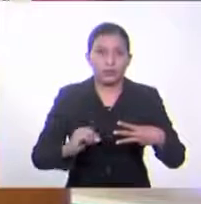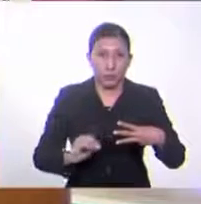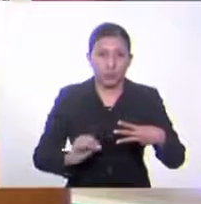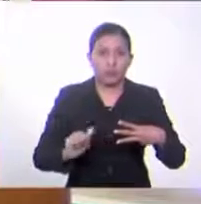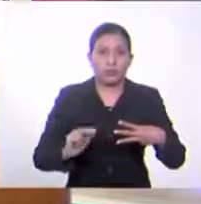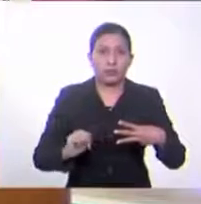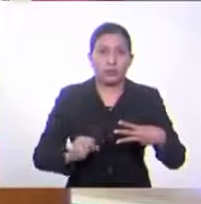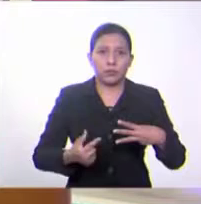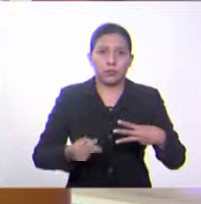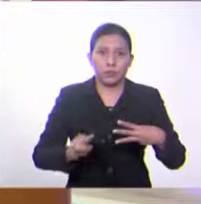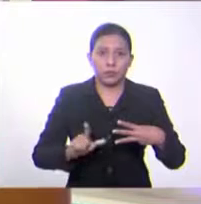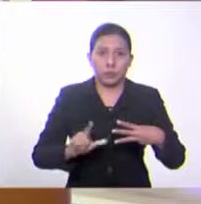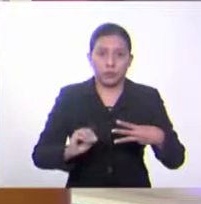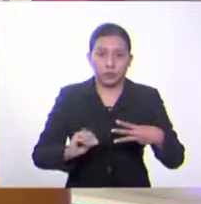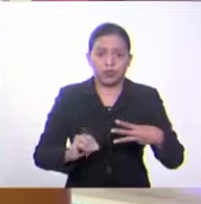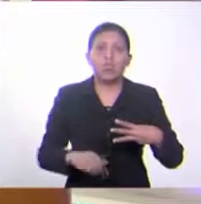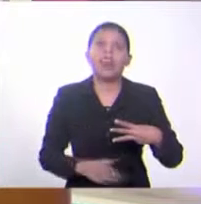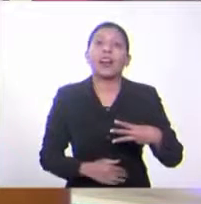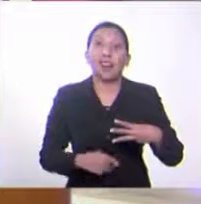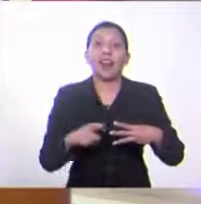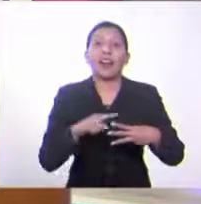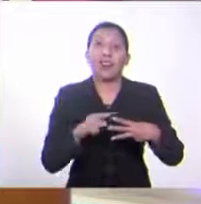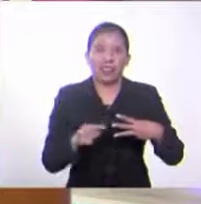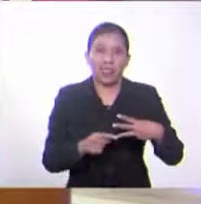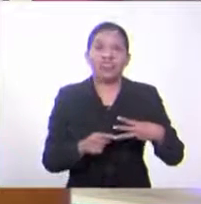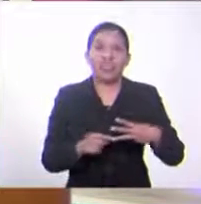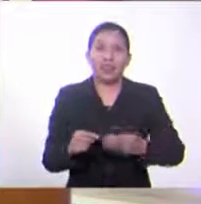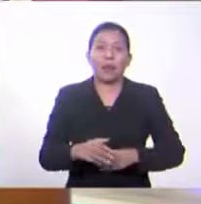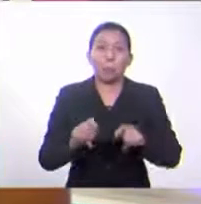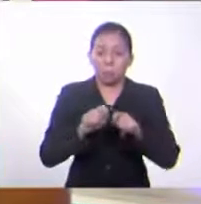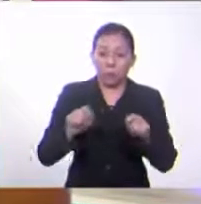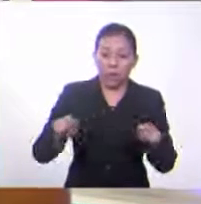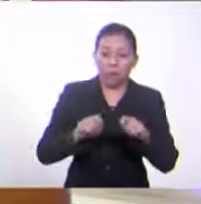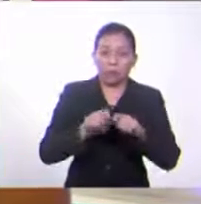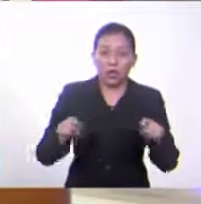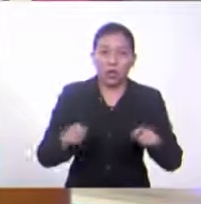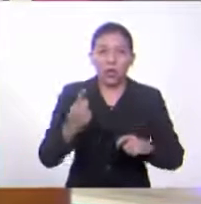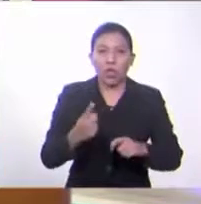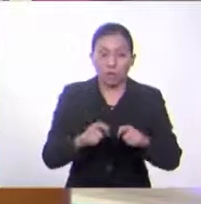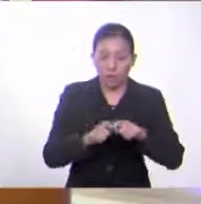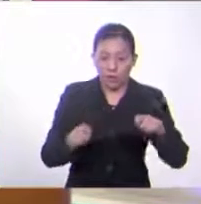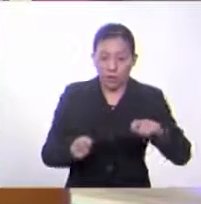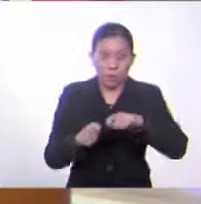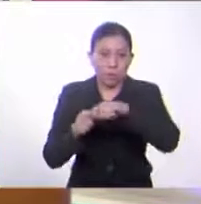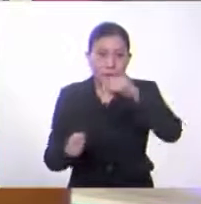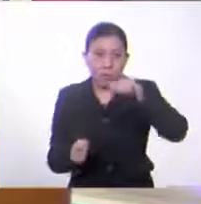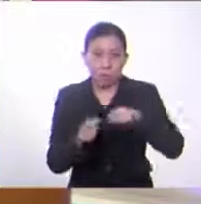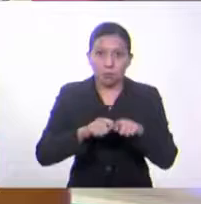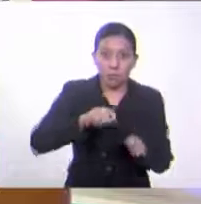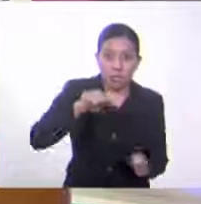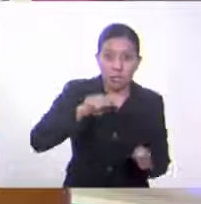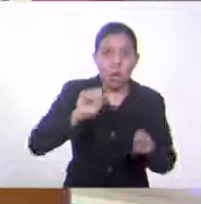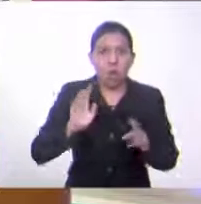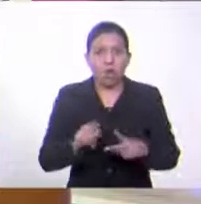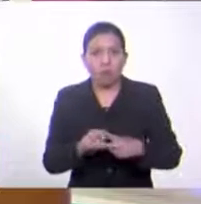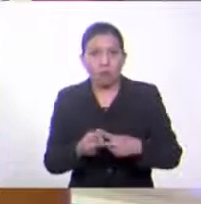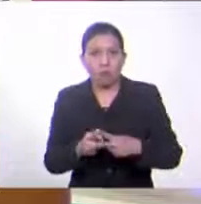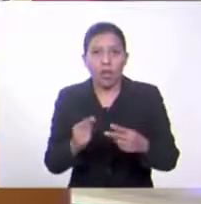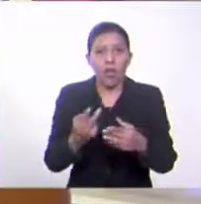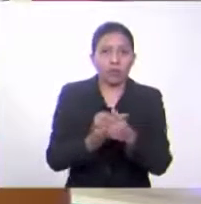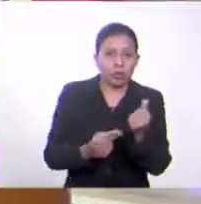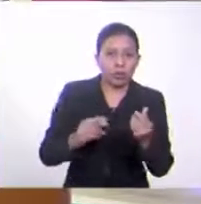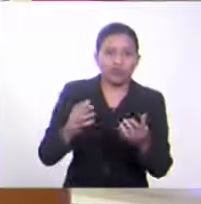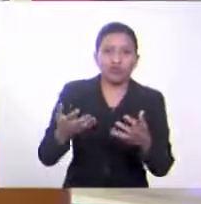te parece si sacamos los datos y luego vemos qué criterio es el que podemos ocupar? Sí, porque yo no veo